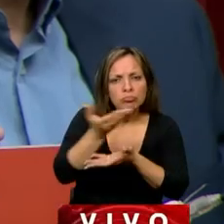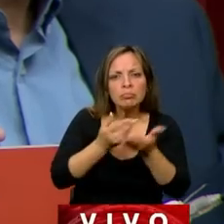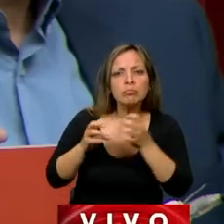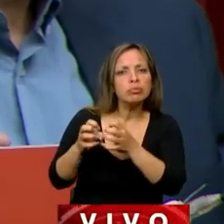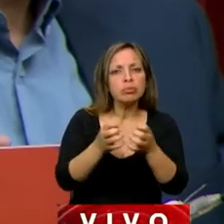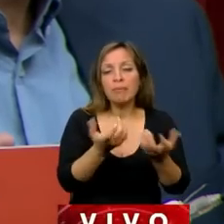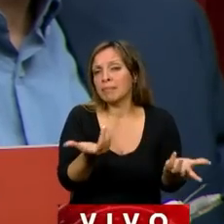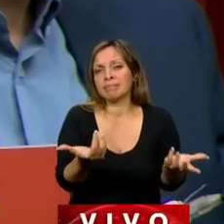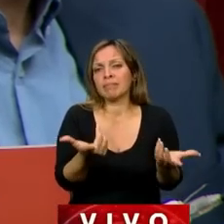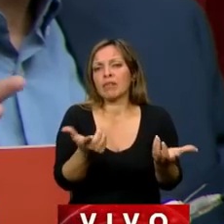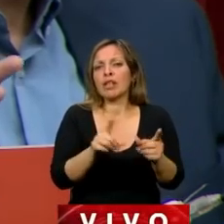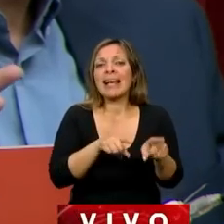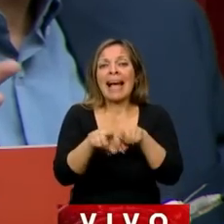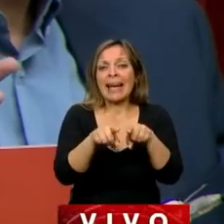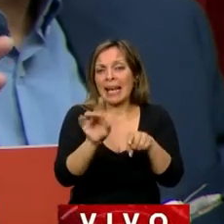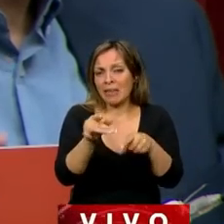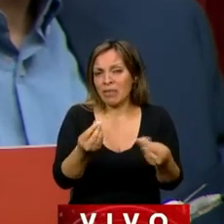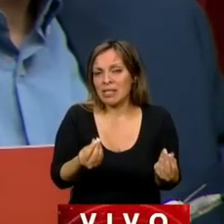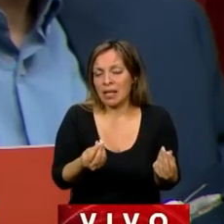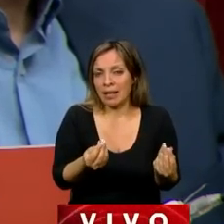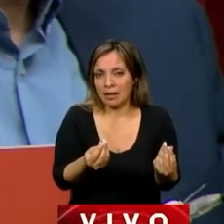hay carrera y mucho menos